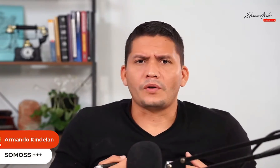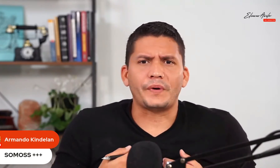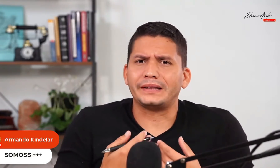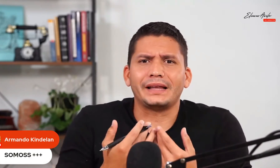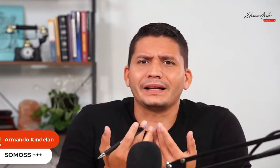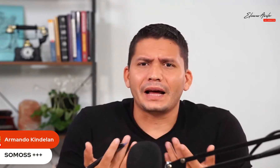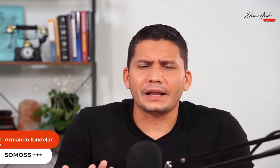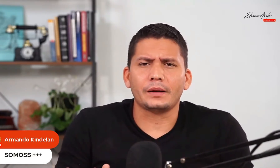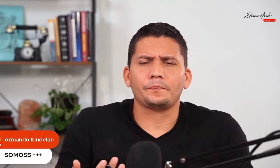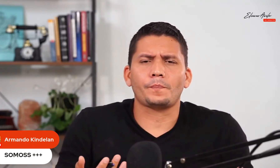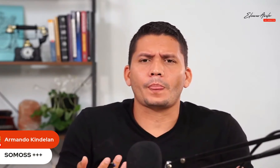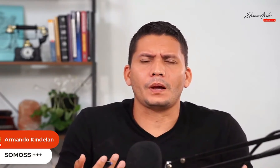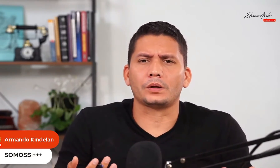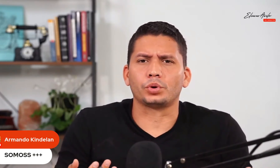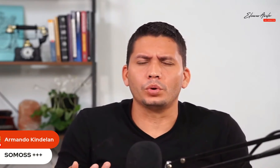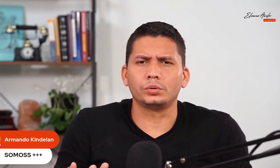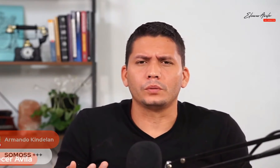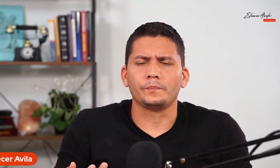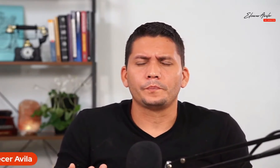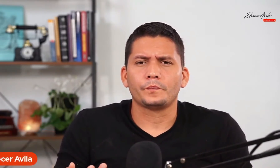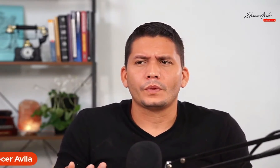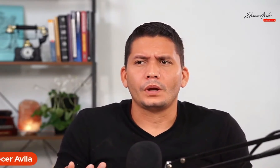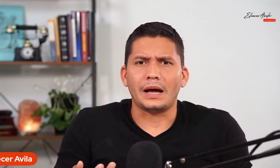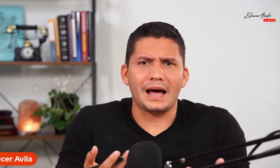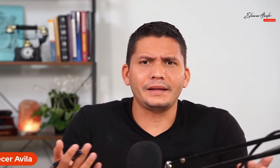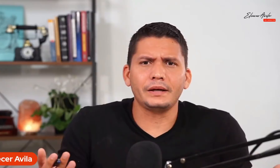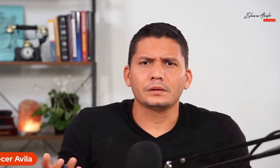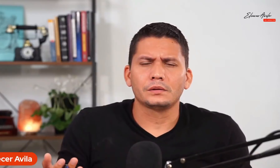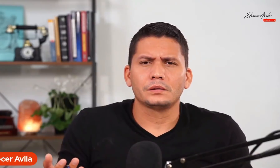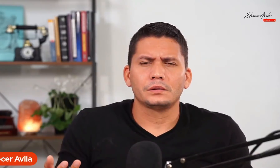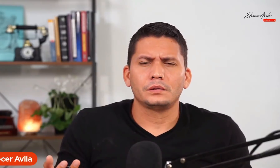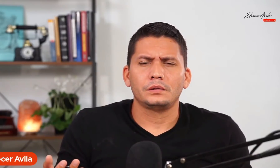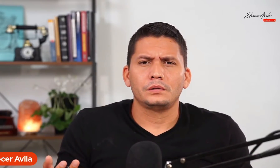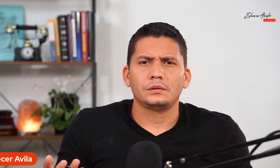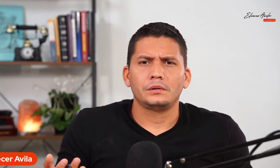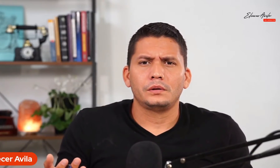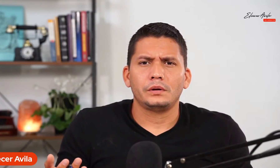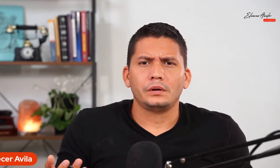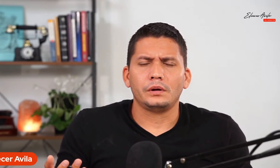Si eso no afecta en nada, en absoluto, a nadie.